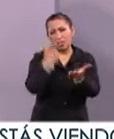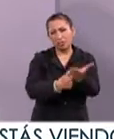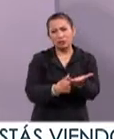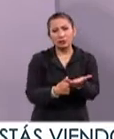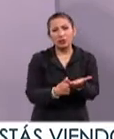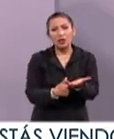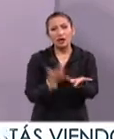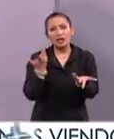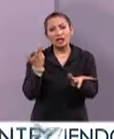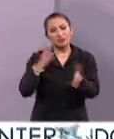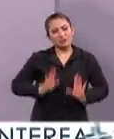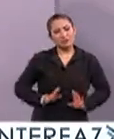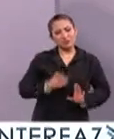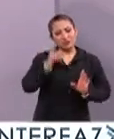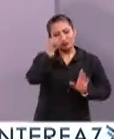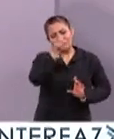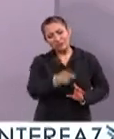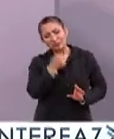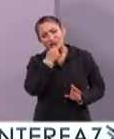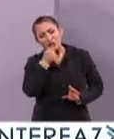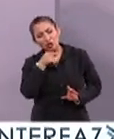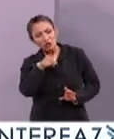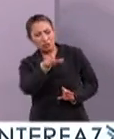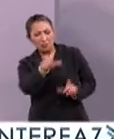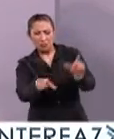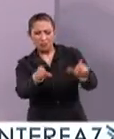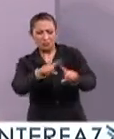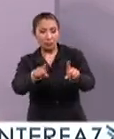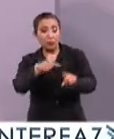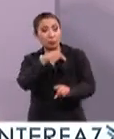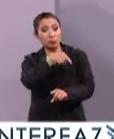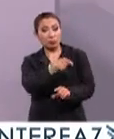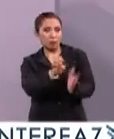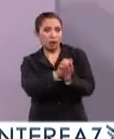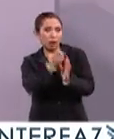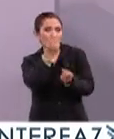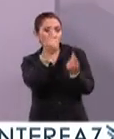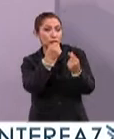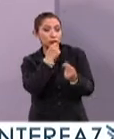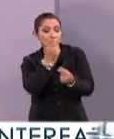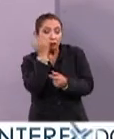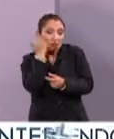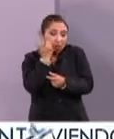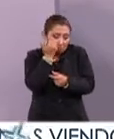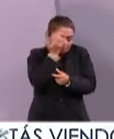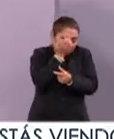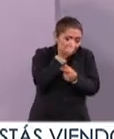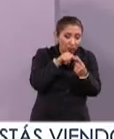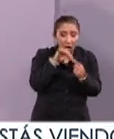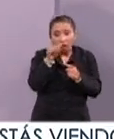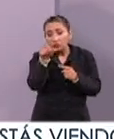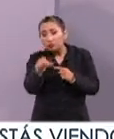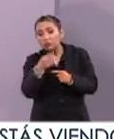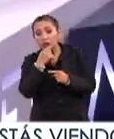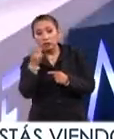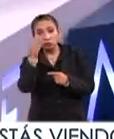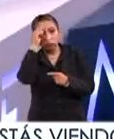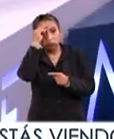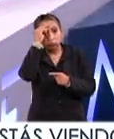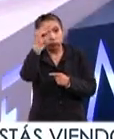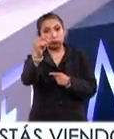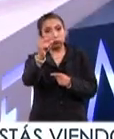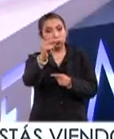de perfiles de niños que son acosados, algunos porque son tímidos, otros porque tienen